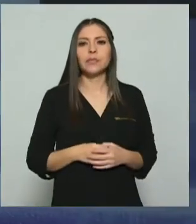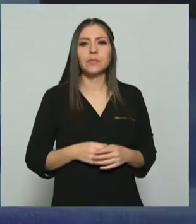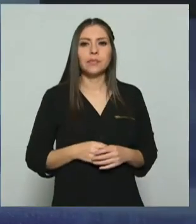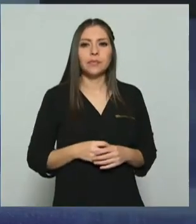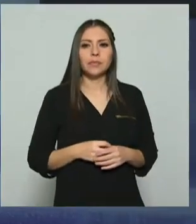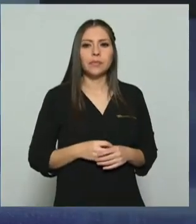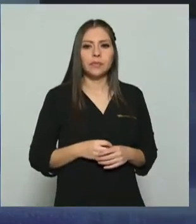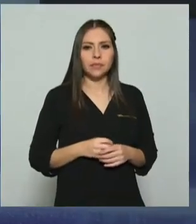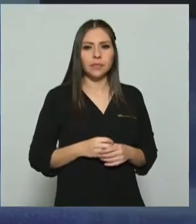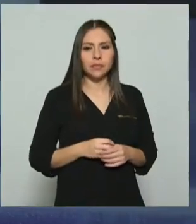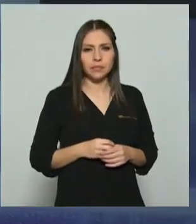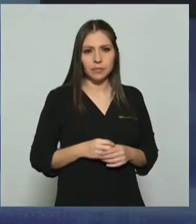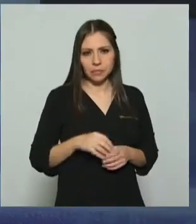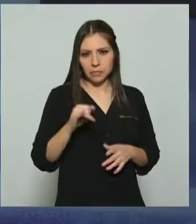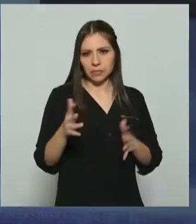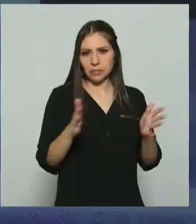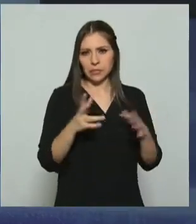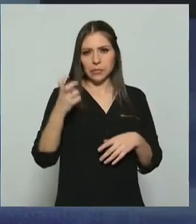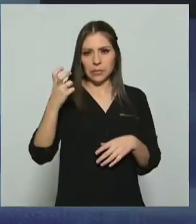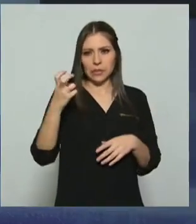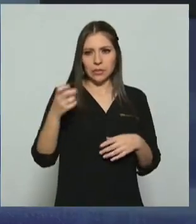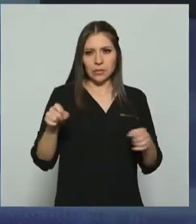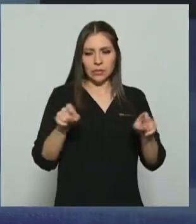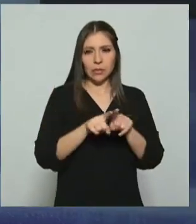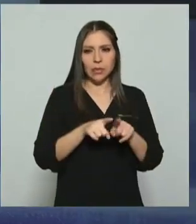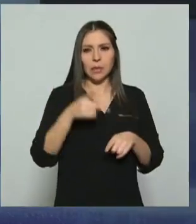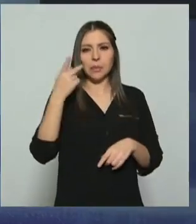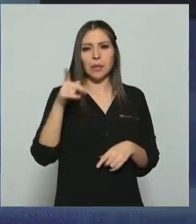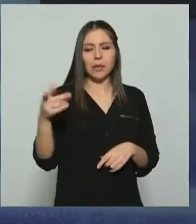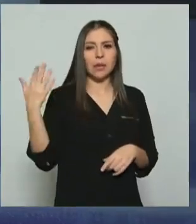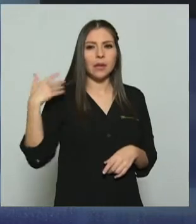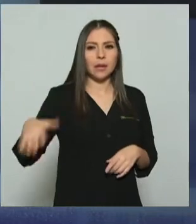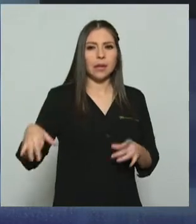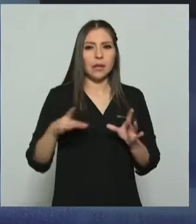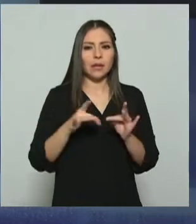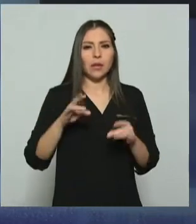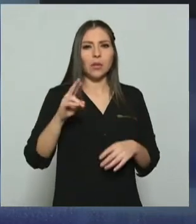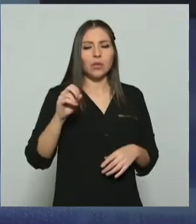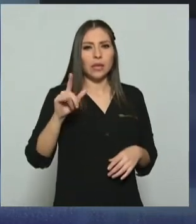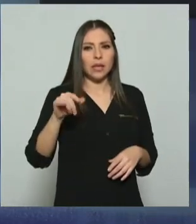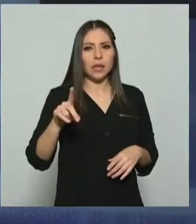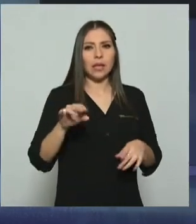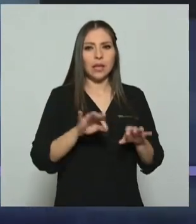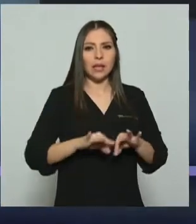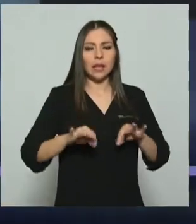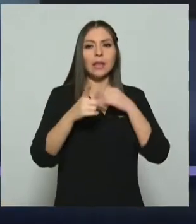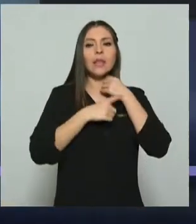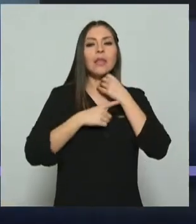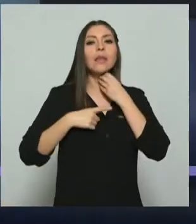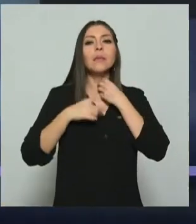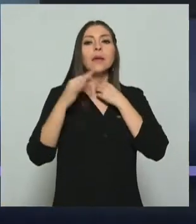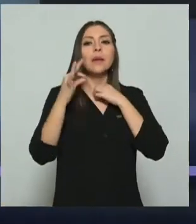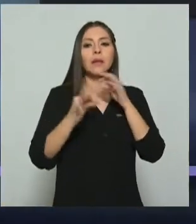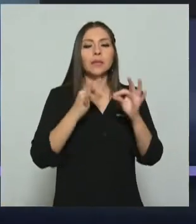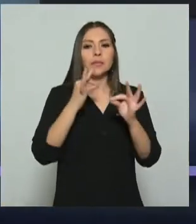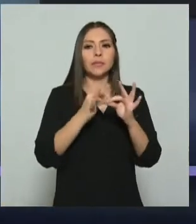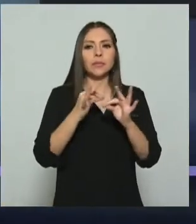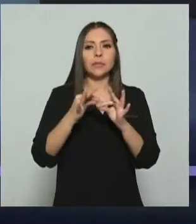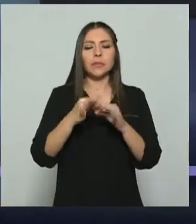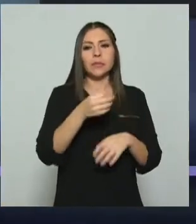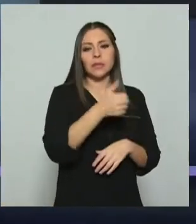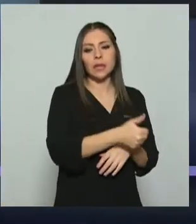quedó más o menos en esos términos, pero lo que dice Rosalinda es muy importante. Hay que cumplir los procesos jurídicos y cada